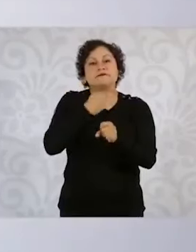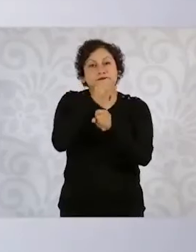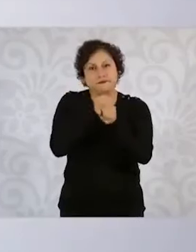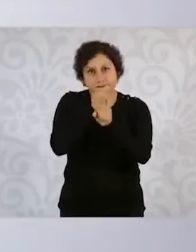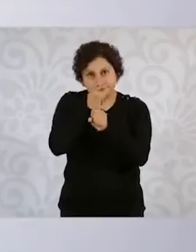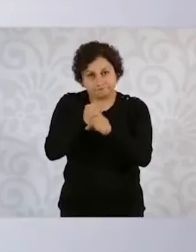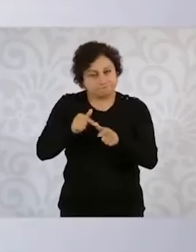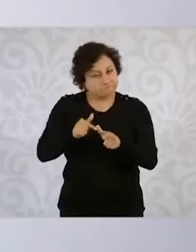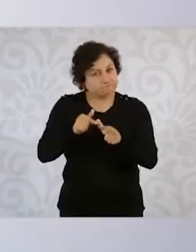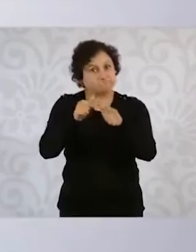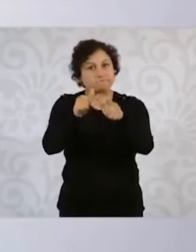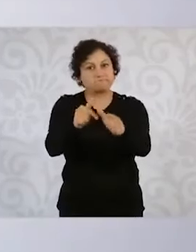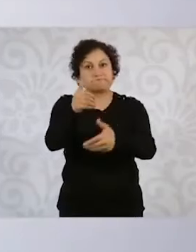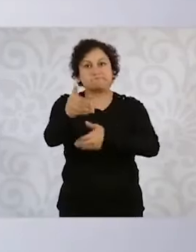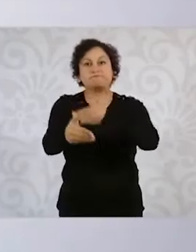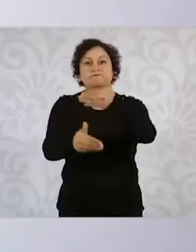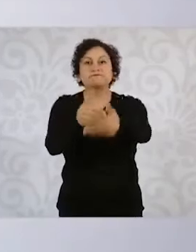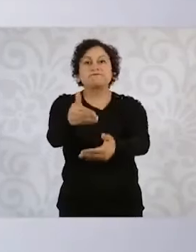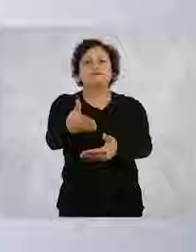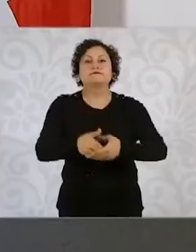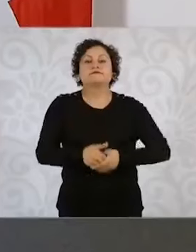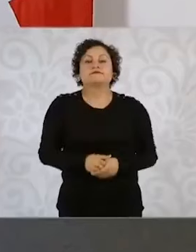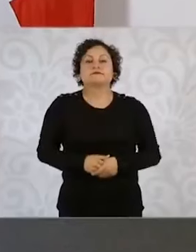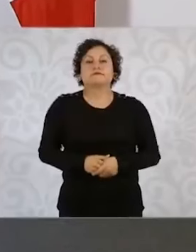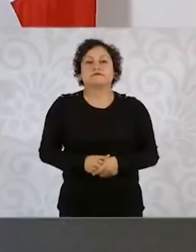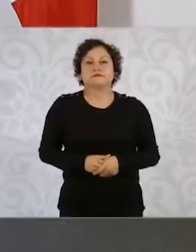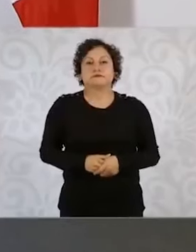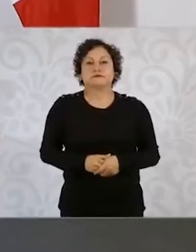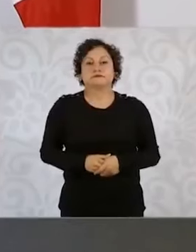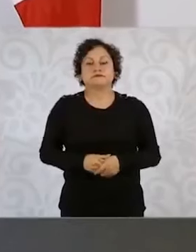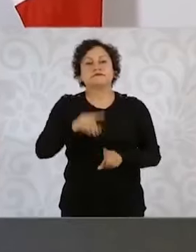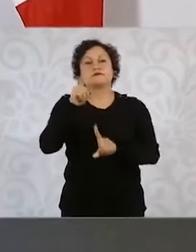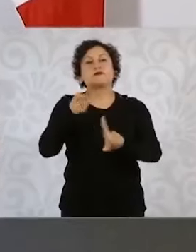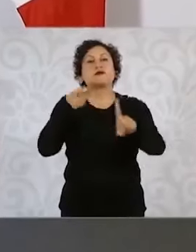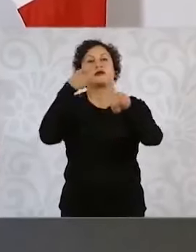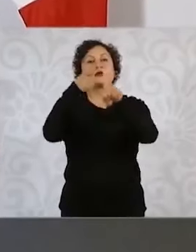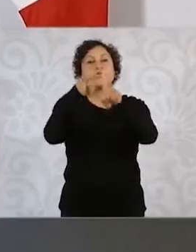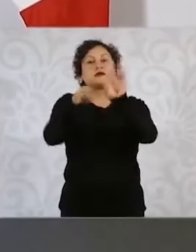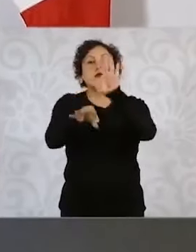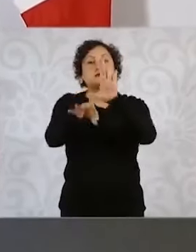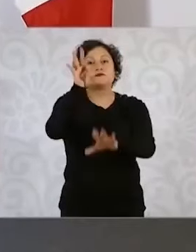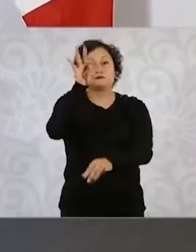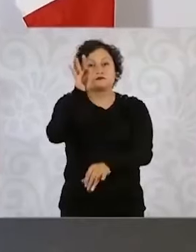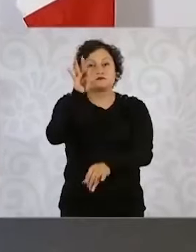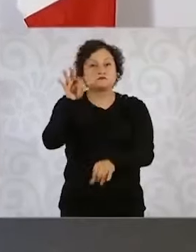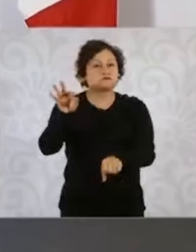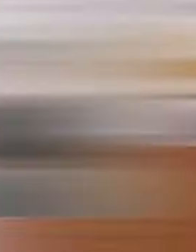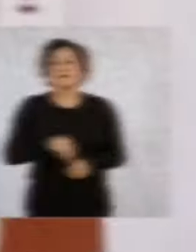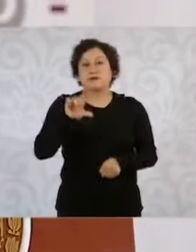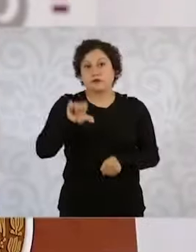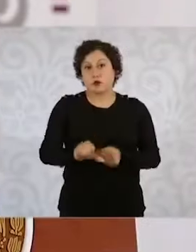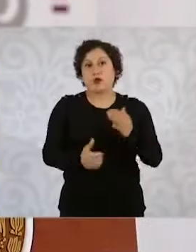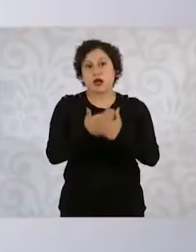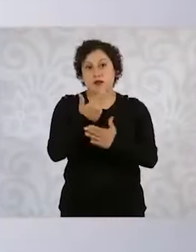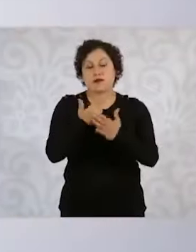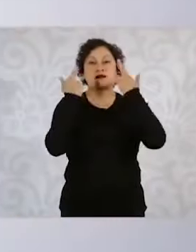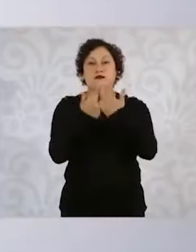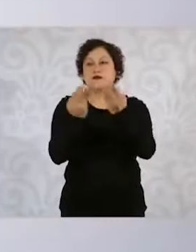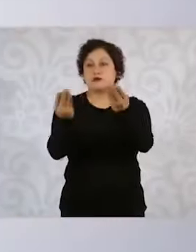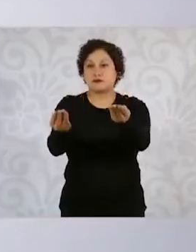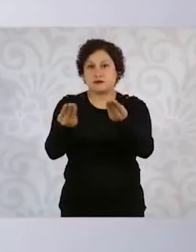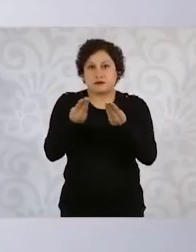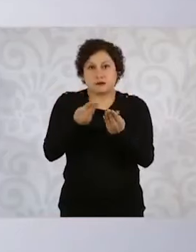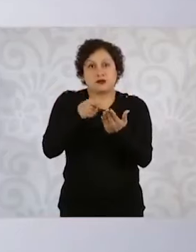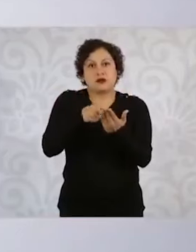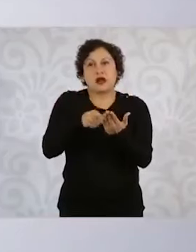reaccionó, asegurando que ya se están abriendo las líneas de investigación para saber el móvil de este hecho y generar detenciones. Están haciendo